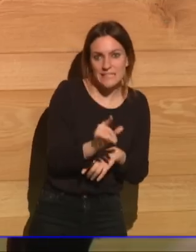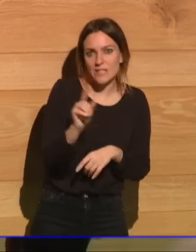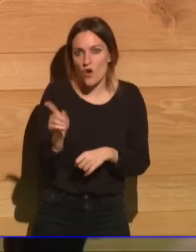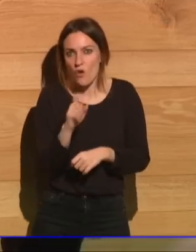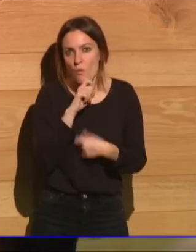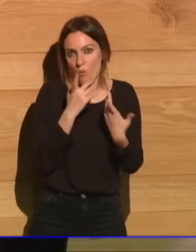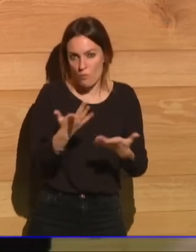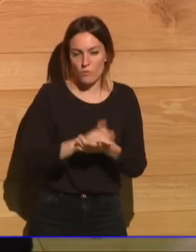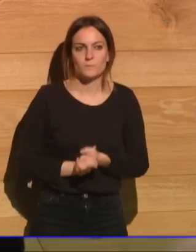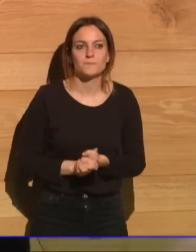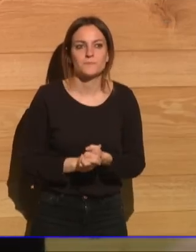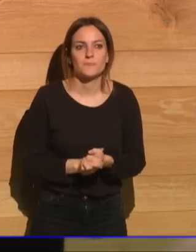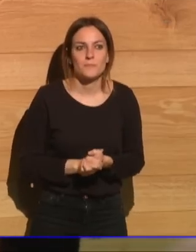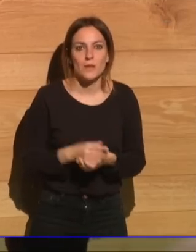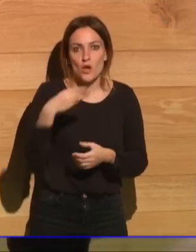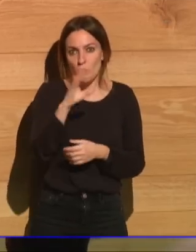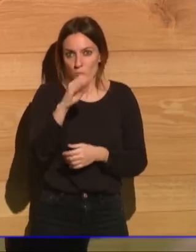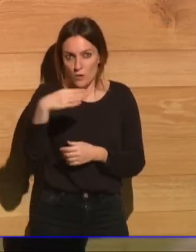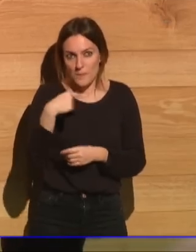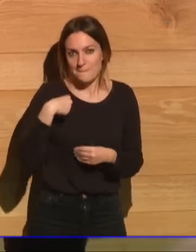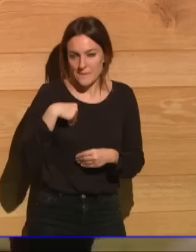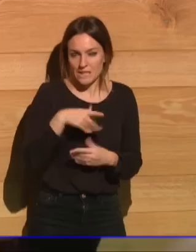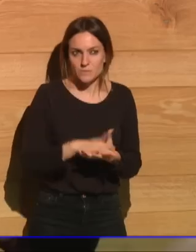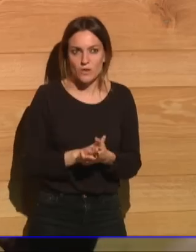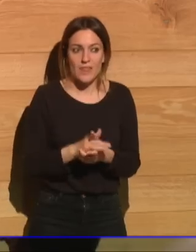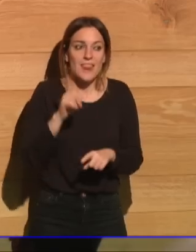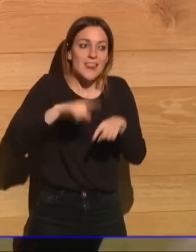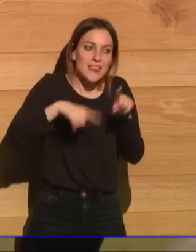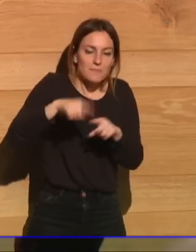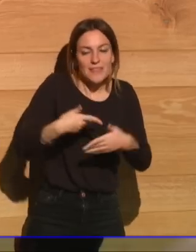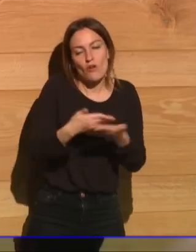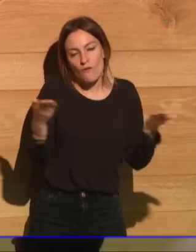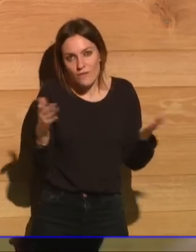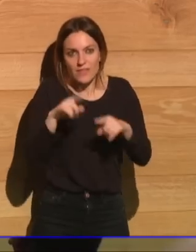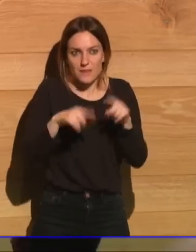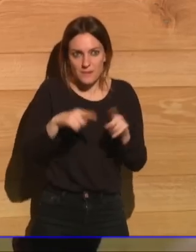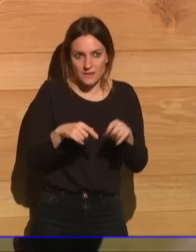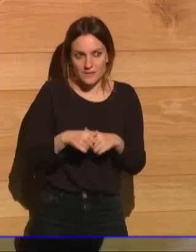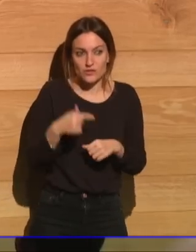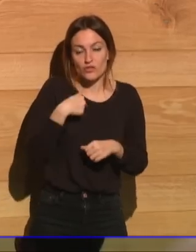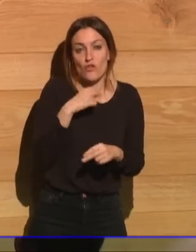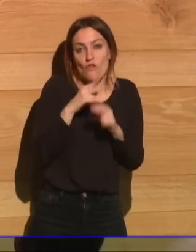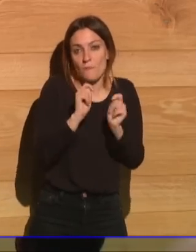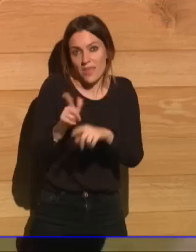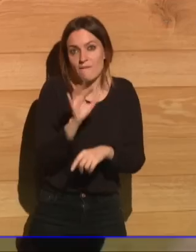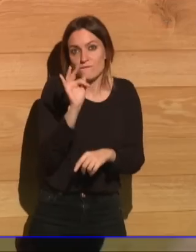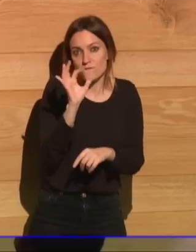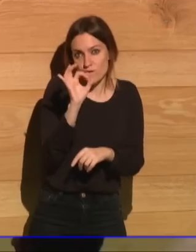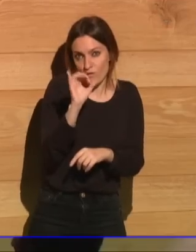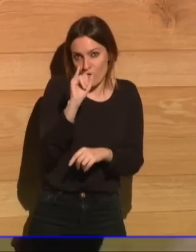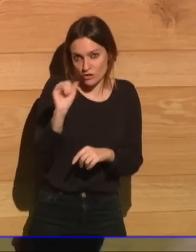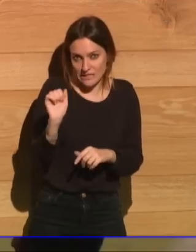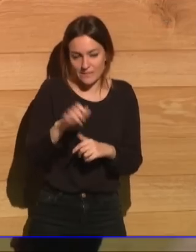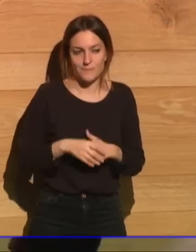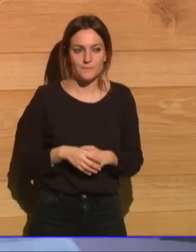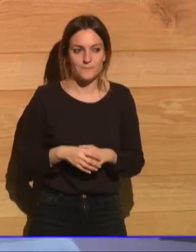Fosse, ¿no? También. Es el mismo, ¿no? Sí, Depende de la confianza que Depende. le tenga. Sí, yo le llamaba Fossi. Bob Fosse, Bob